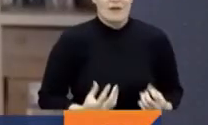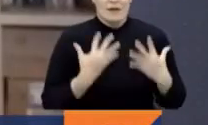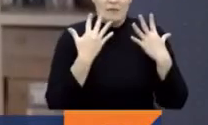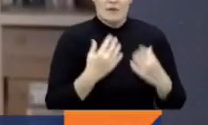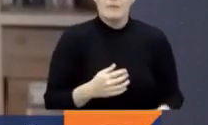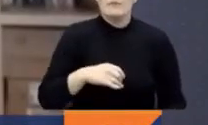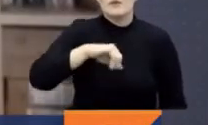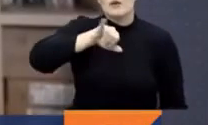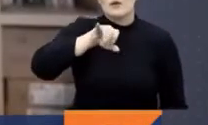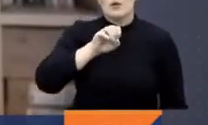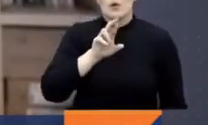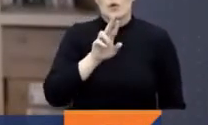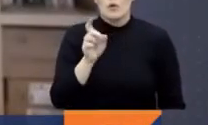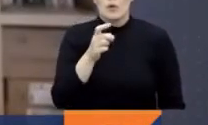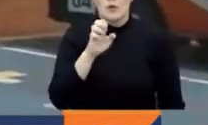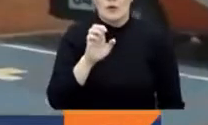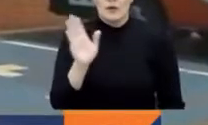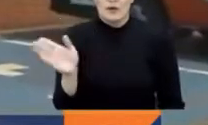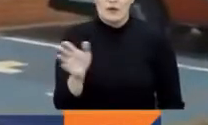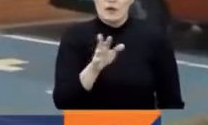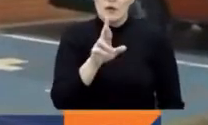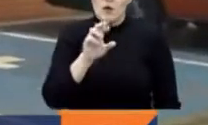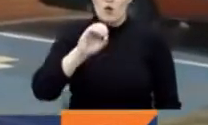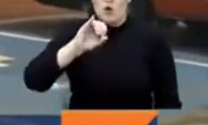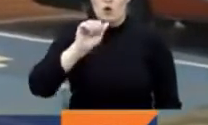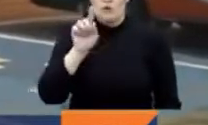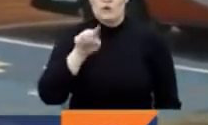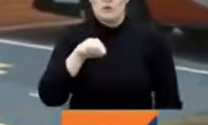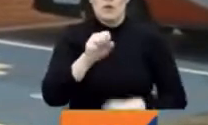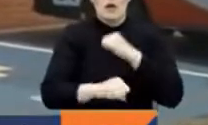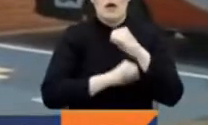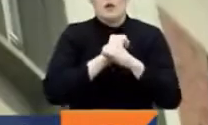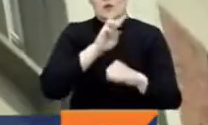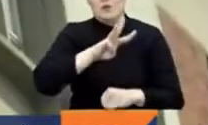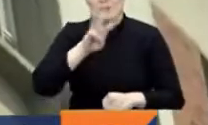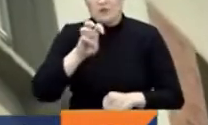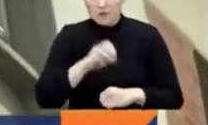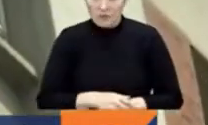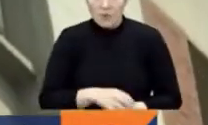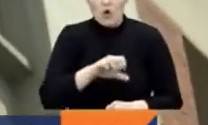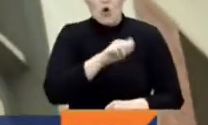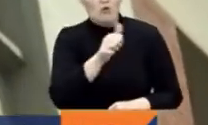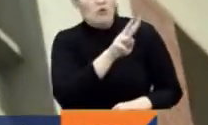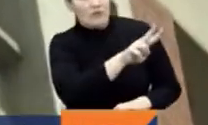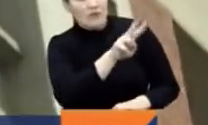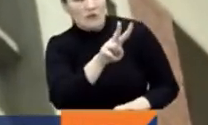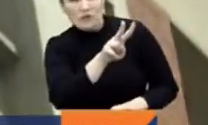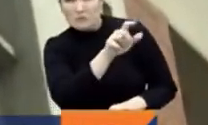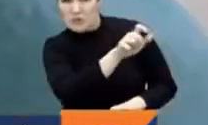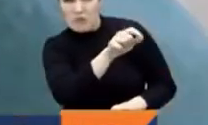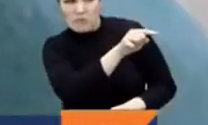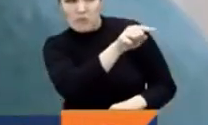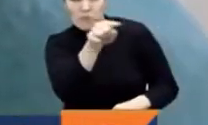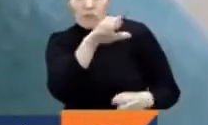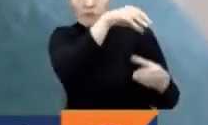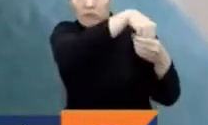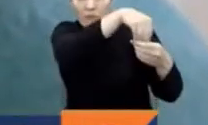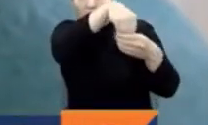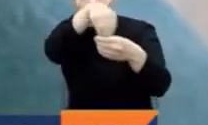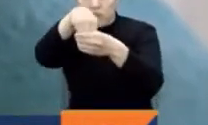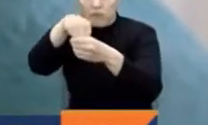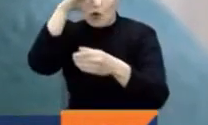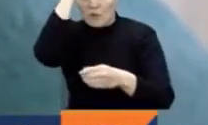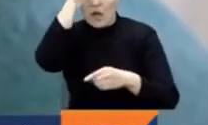Andrés Rojas Corredor, de 38 años. El resto de pacientes, 22, permanecen en centros médicos de Cali y Tuluá. Algunos en